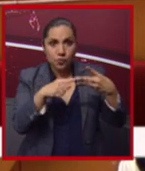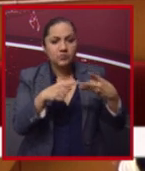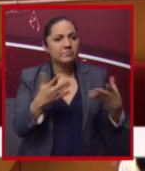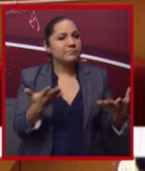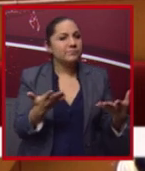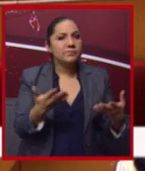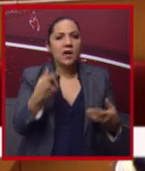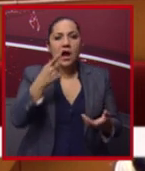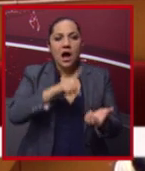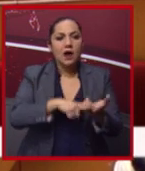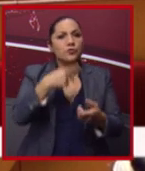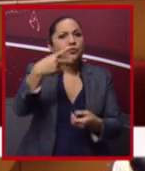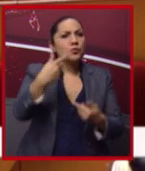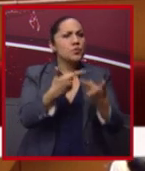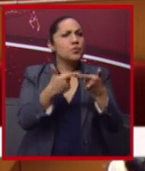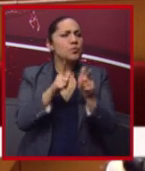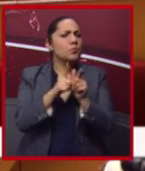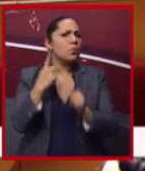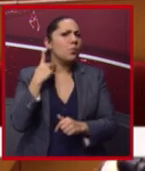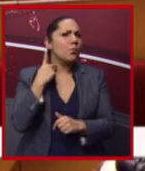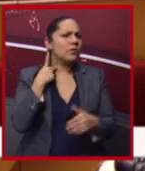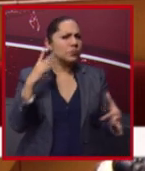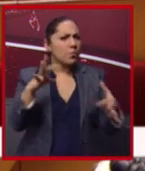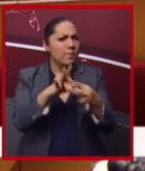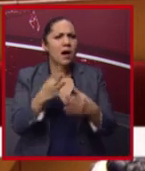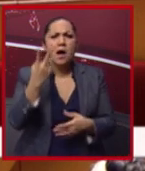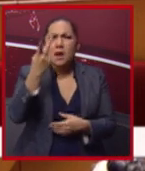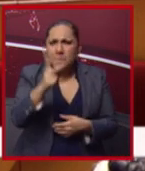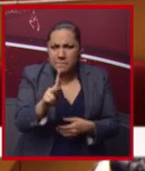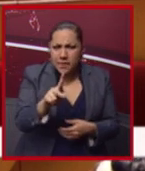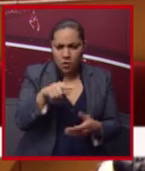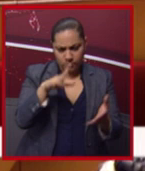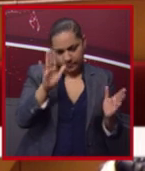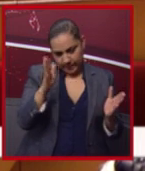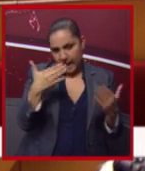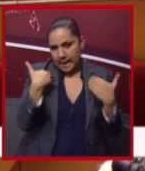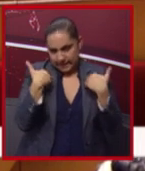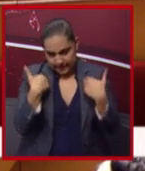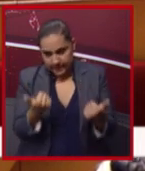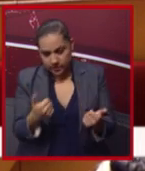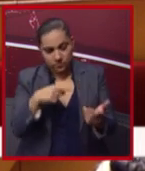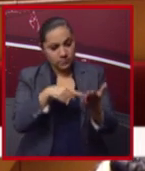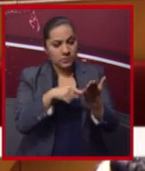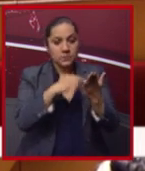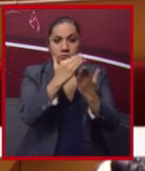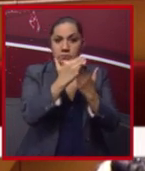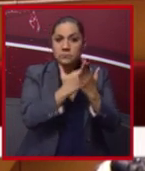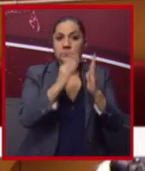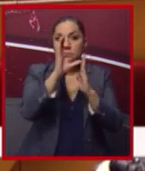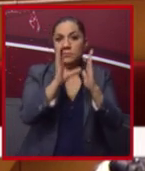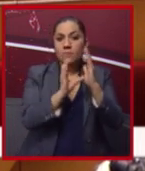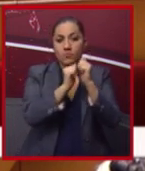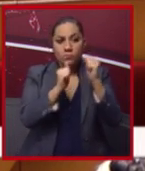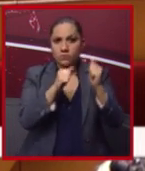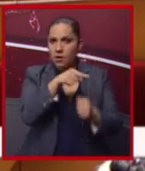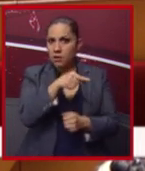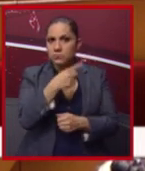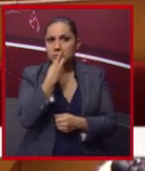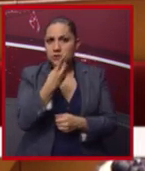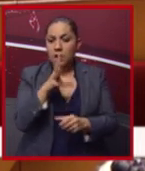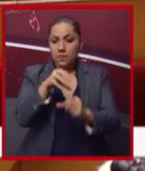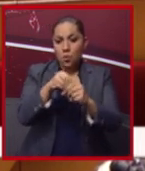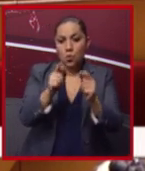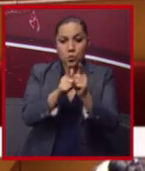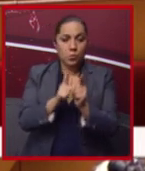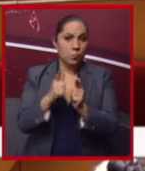militante partidista, y aunque la Constitución no prohíbe que se pueda tener una militancia partidista,